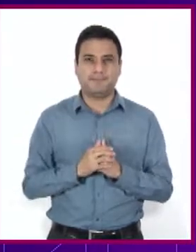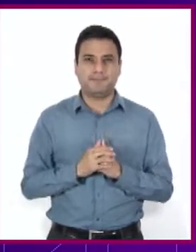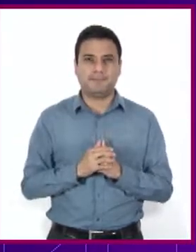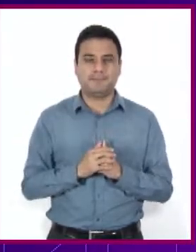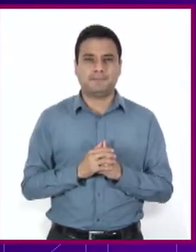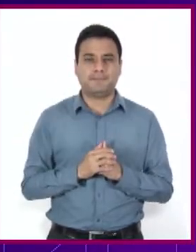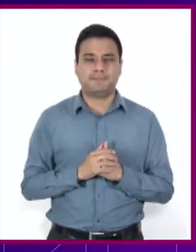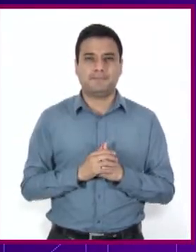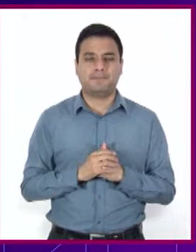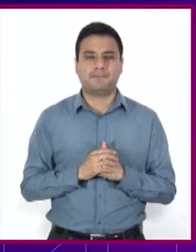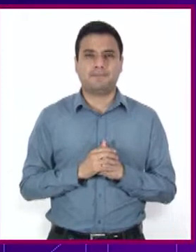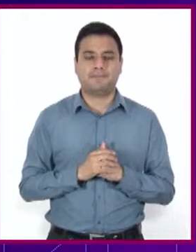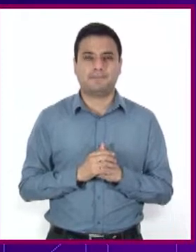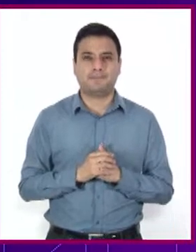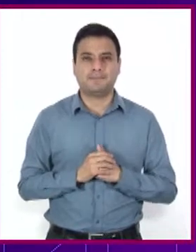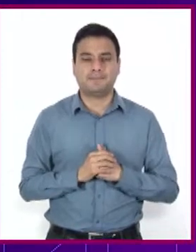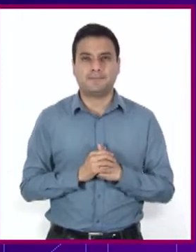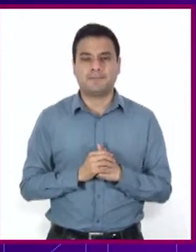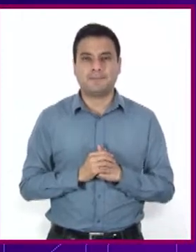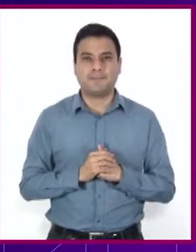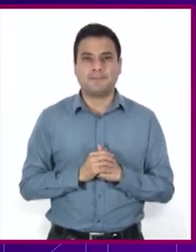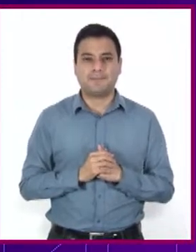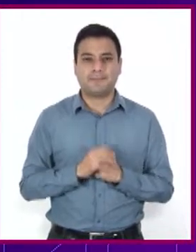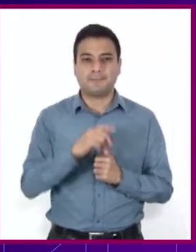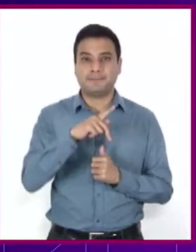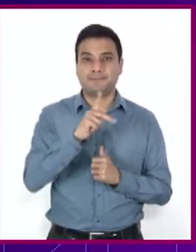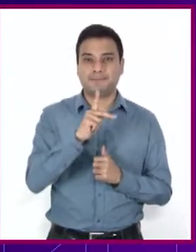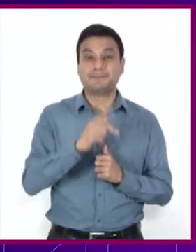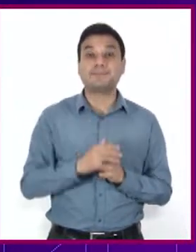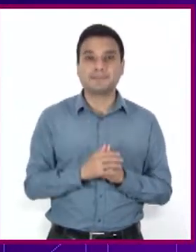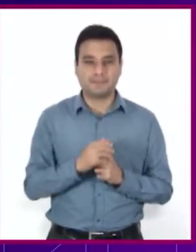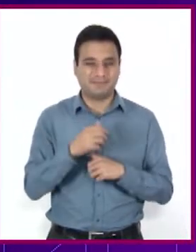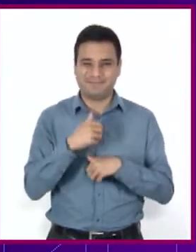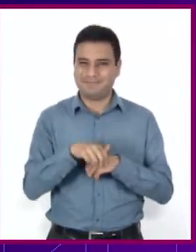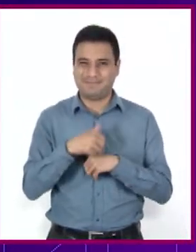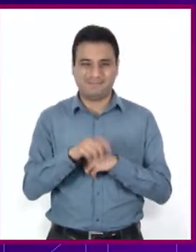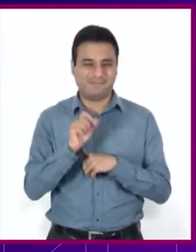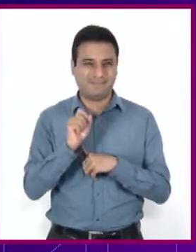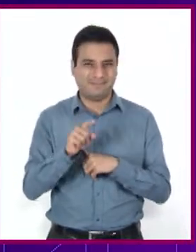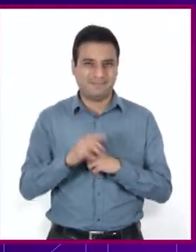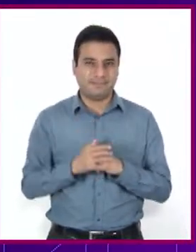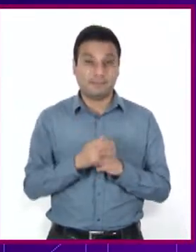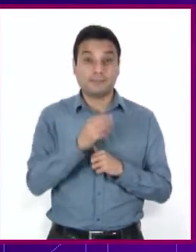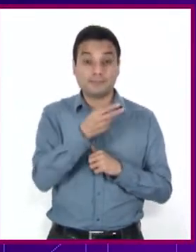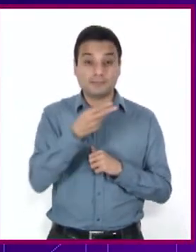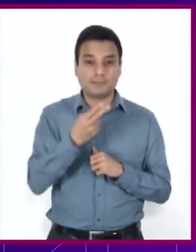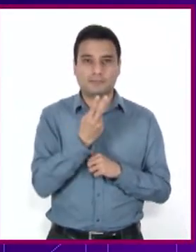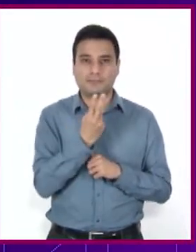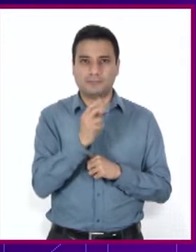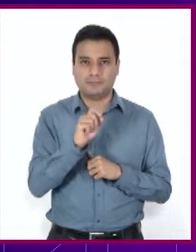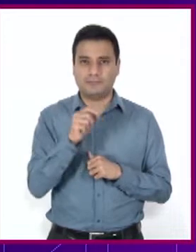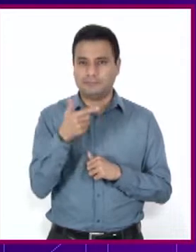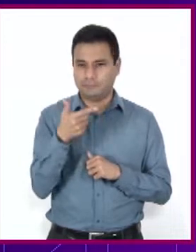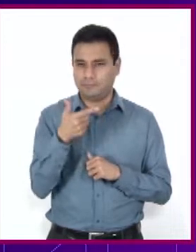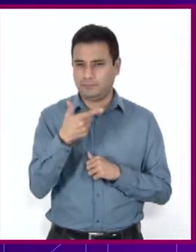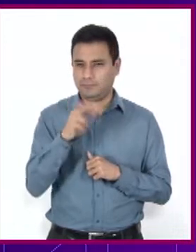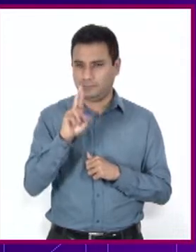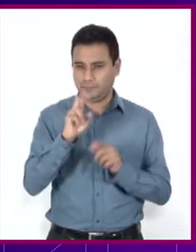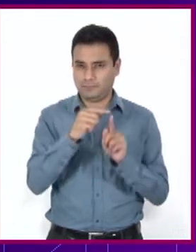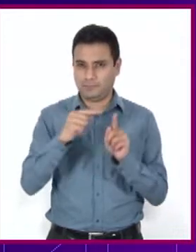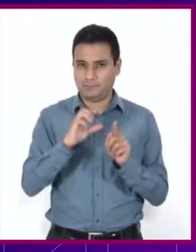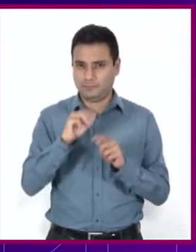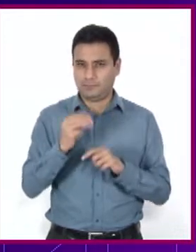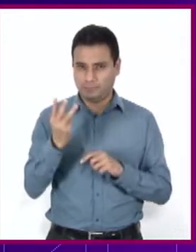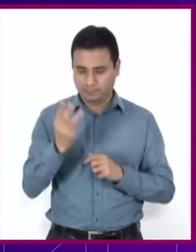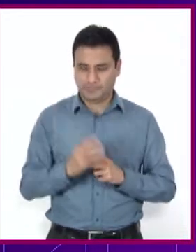de proporcionalidad. K es la constante de proporcionalidad y es igual a 2.7 gramos sobre centímetro